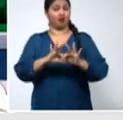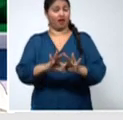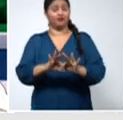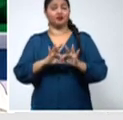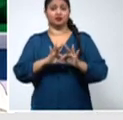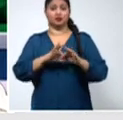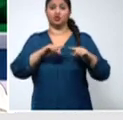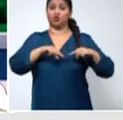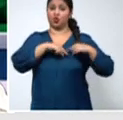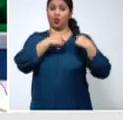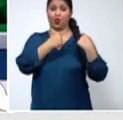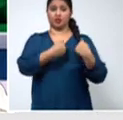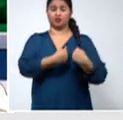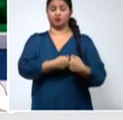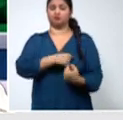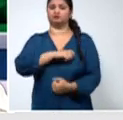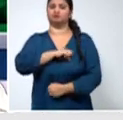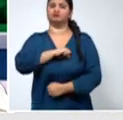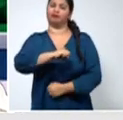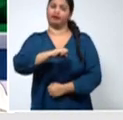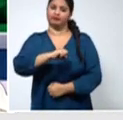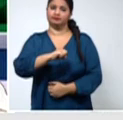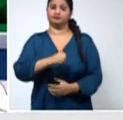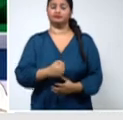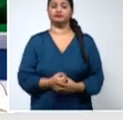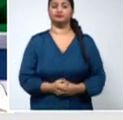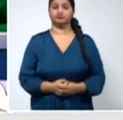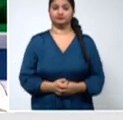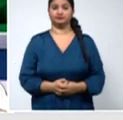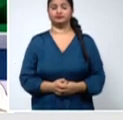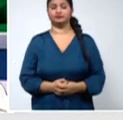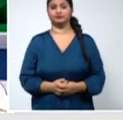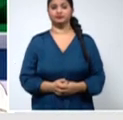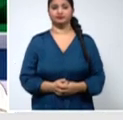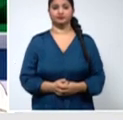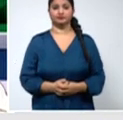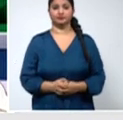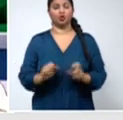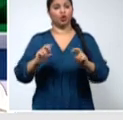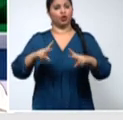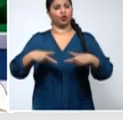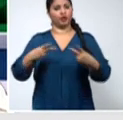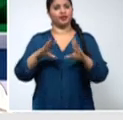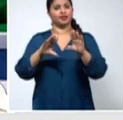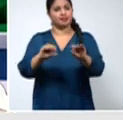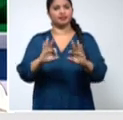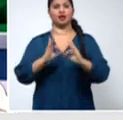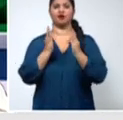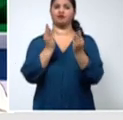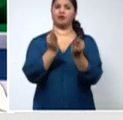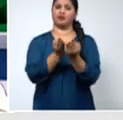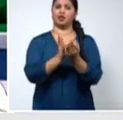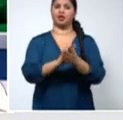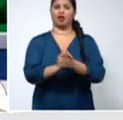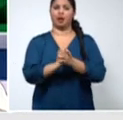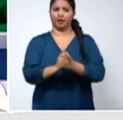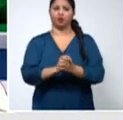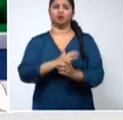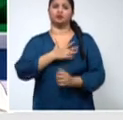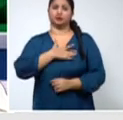no respondió tampoco a las maniobras de reanimación. Nuestras condolencias a familiares y